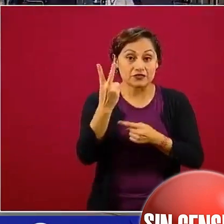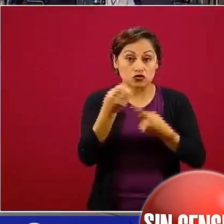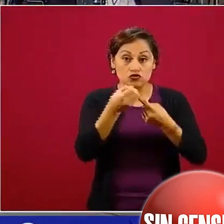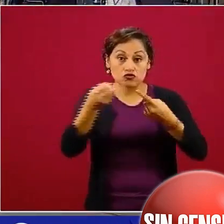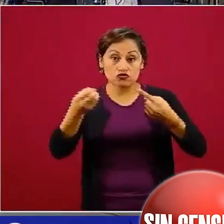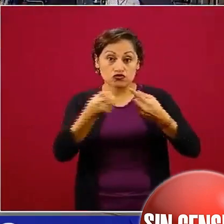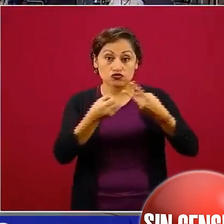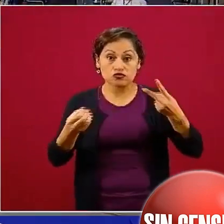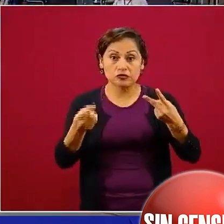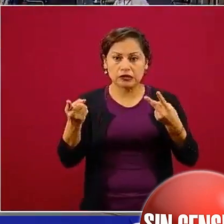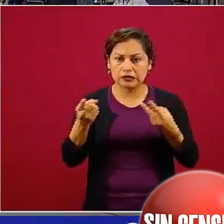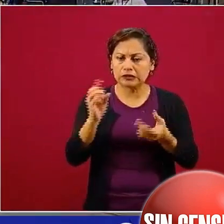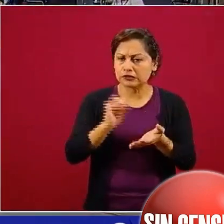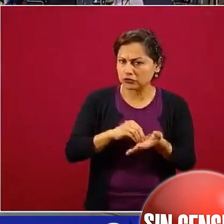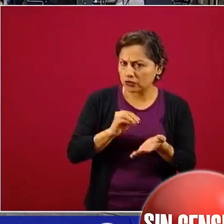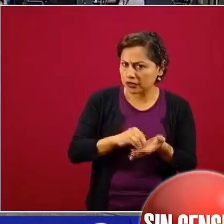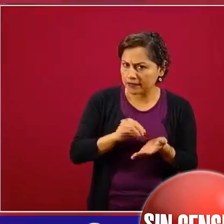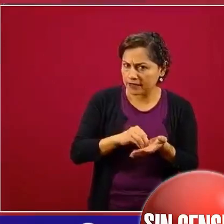que